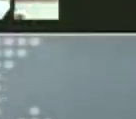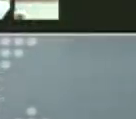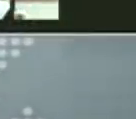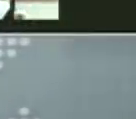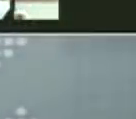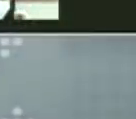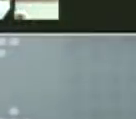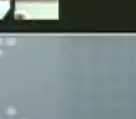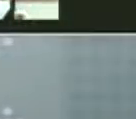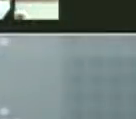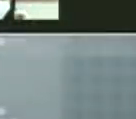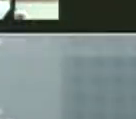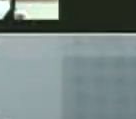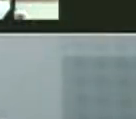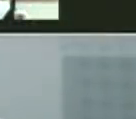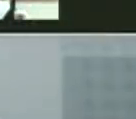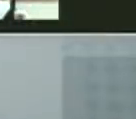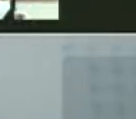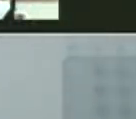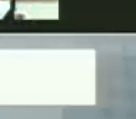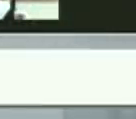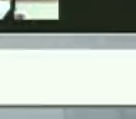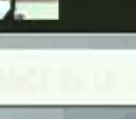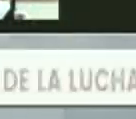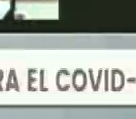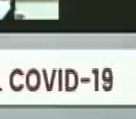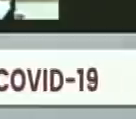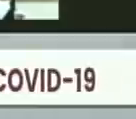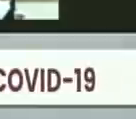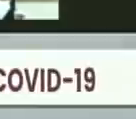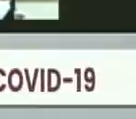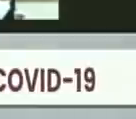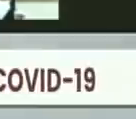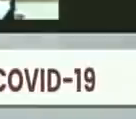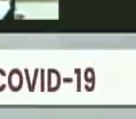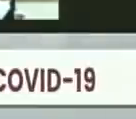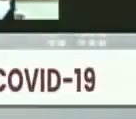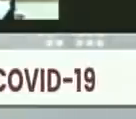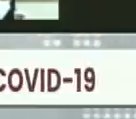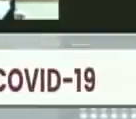COVID-19. Allá está el ministro Carlos Alvarado,